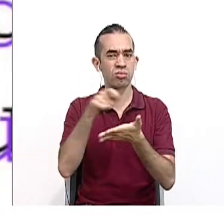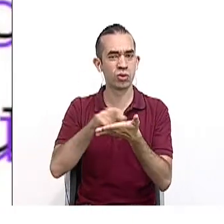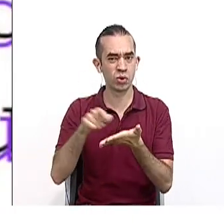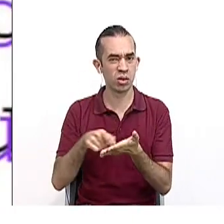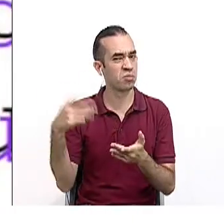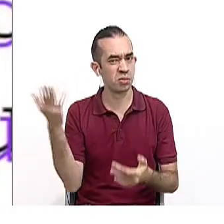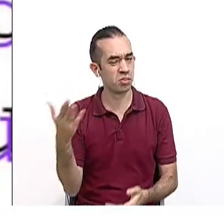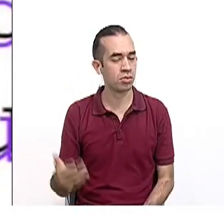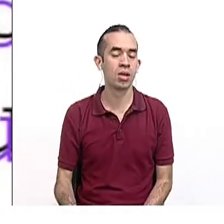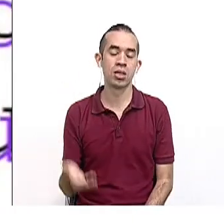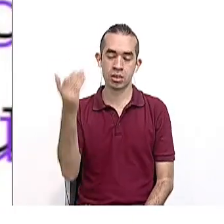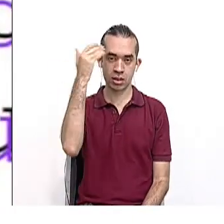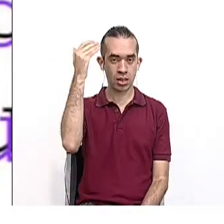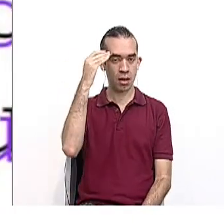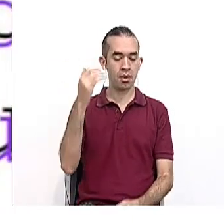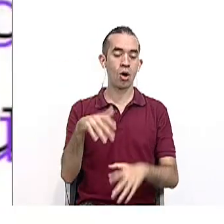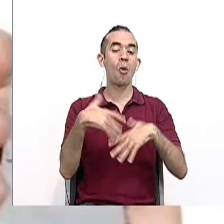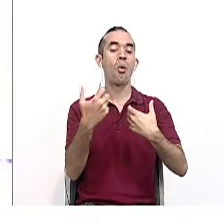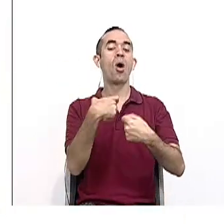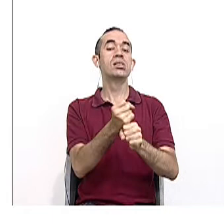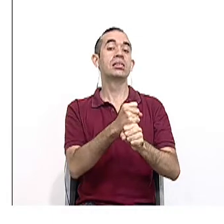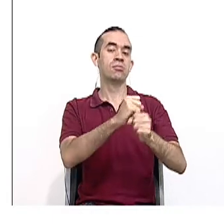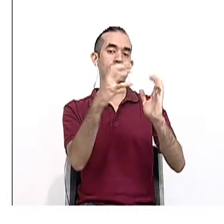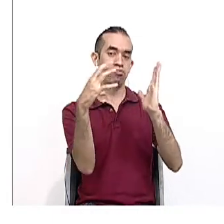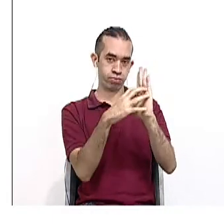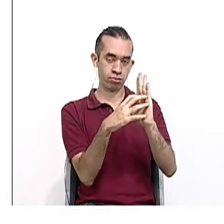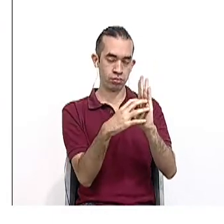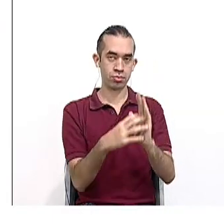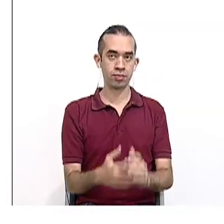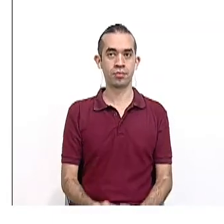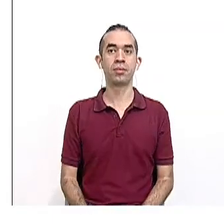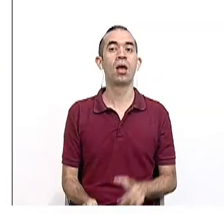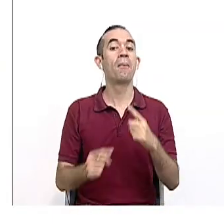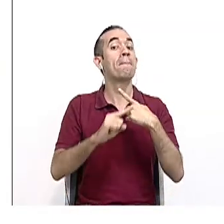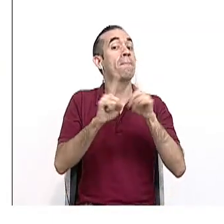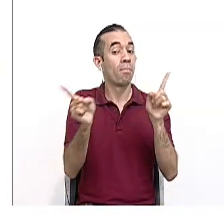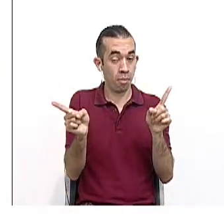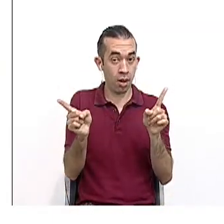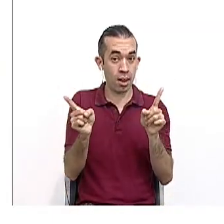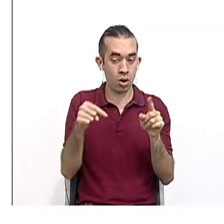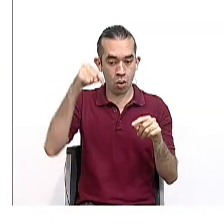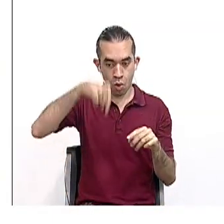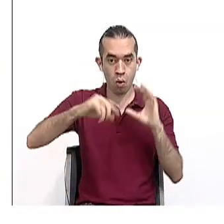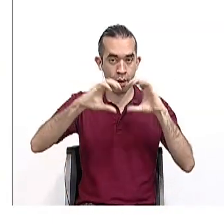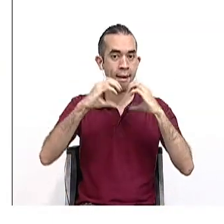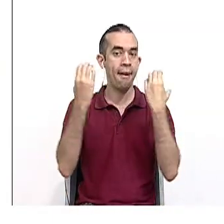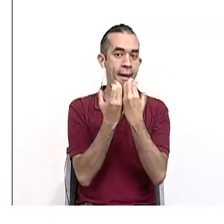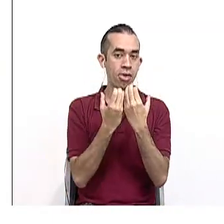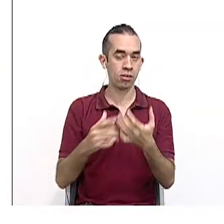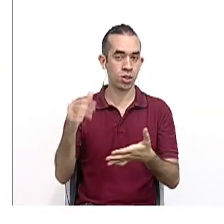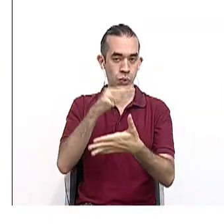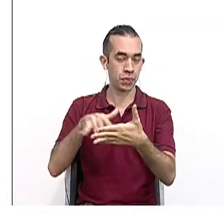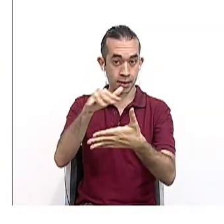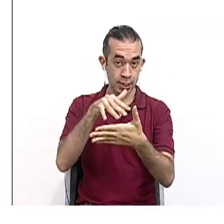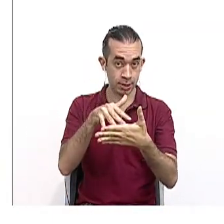que construimos un texto. Sin embargo, durante esta clase veremos cómo el escritor